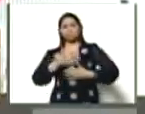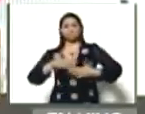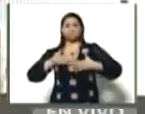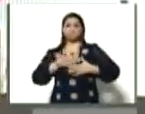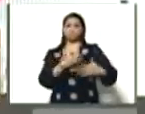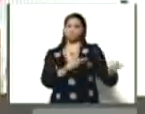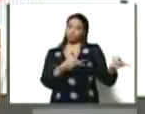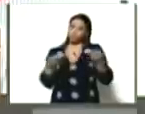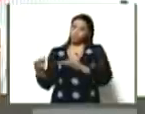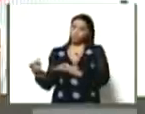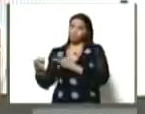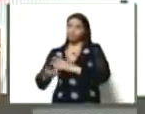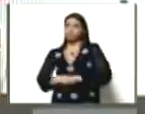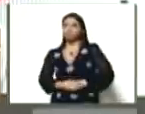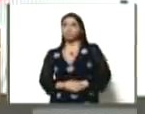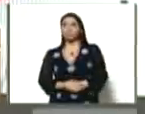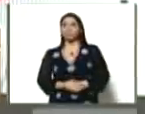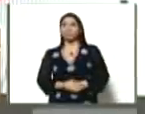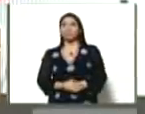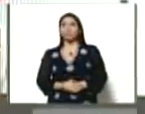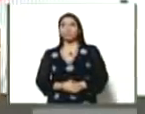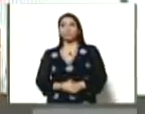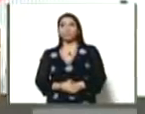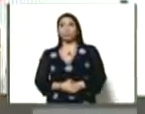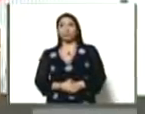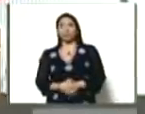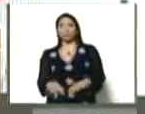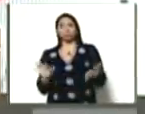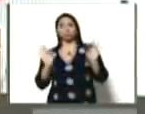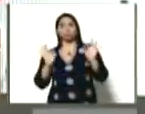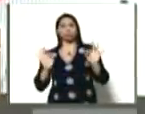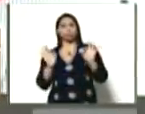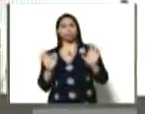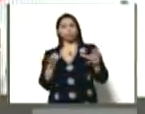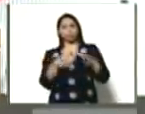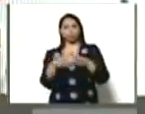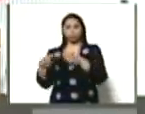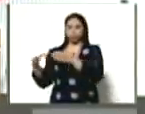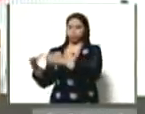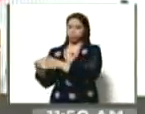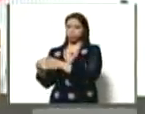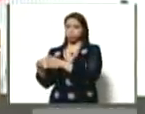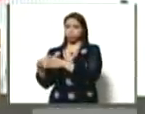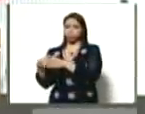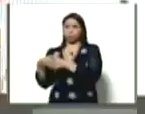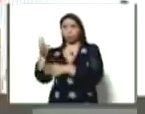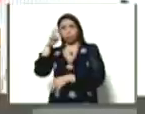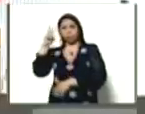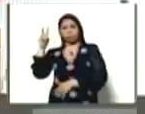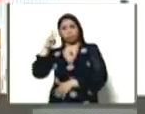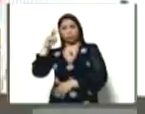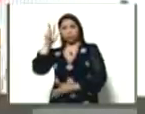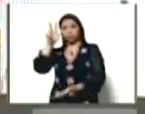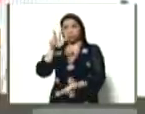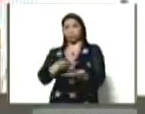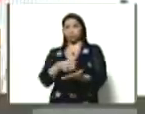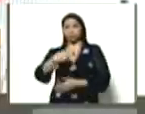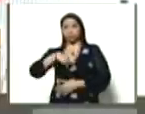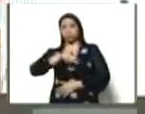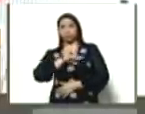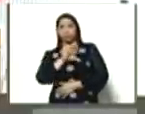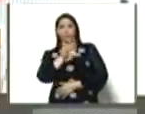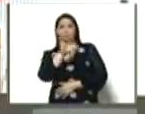una cordial bienvenida al excelentísimo cuerpo diplomático acreditado en nuestro país,